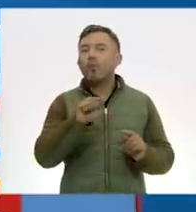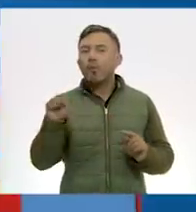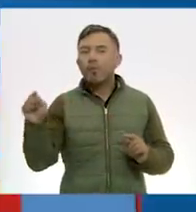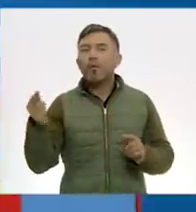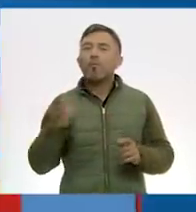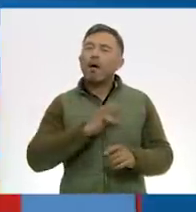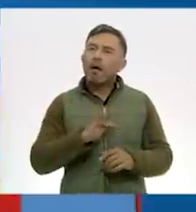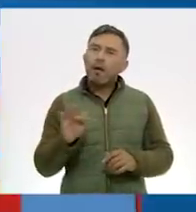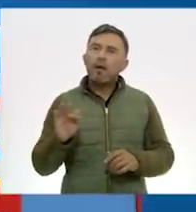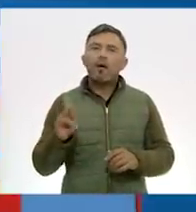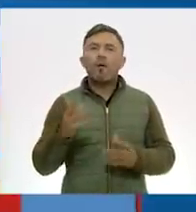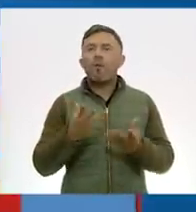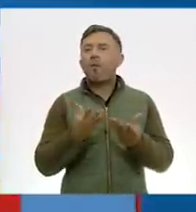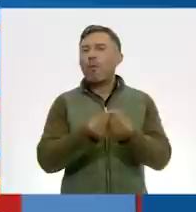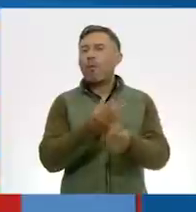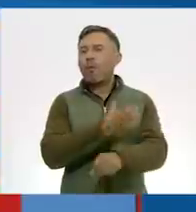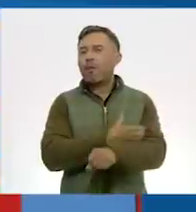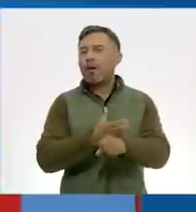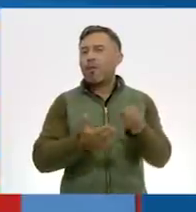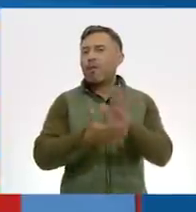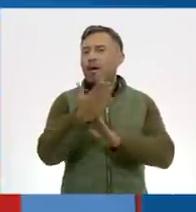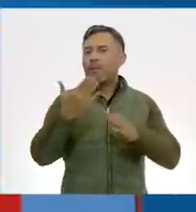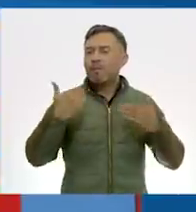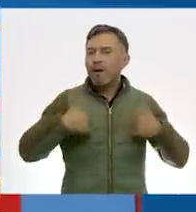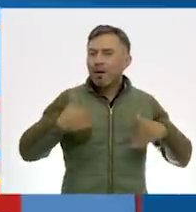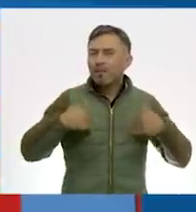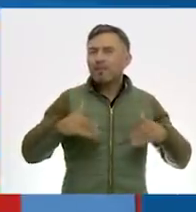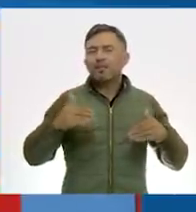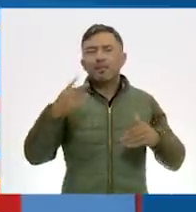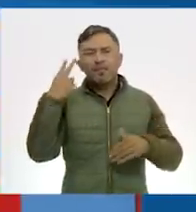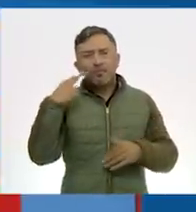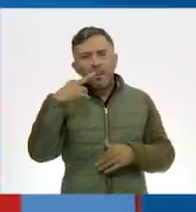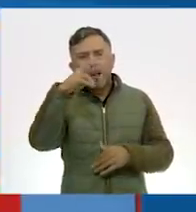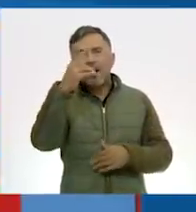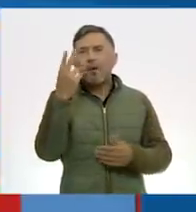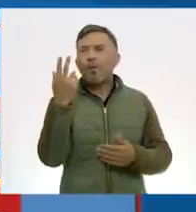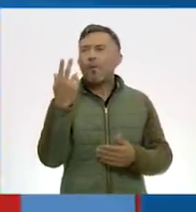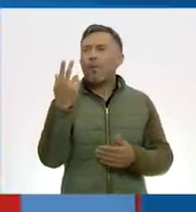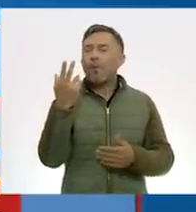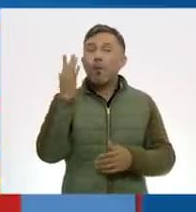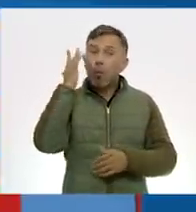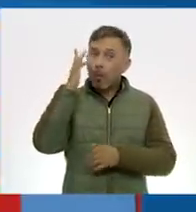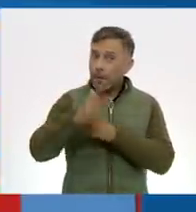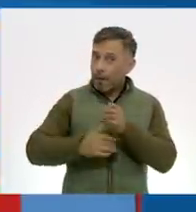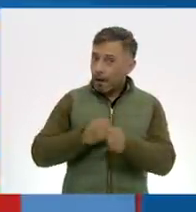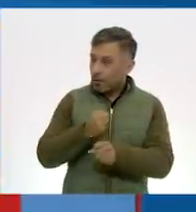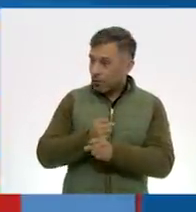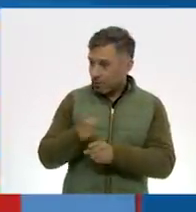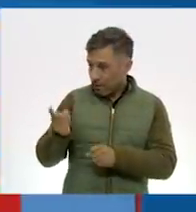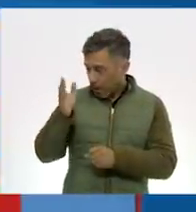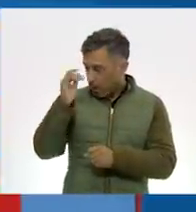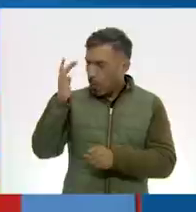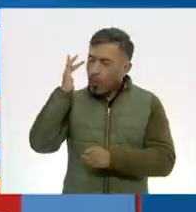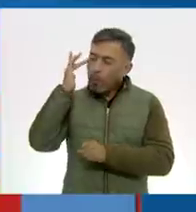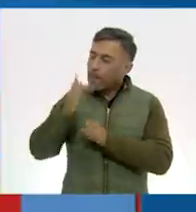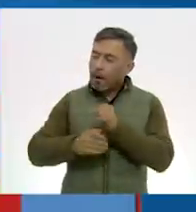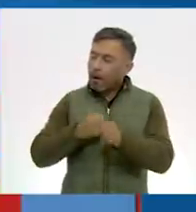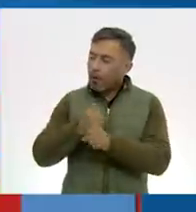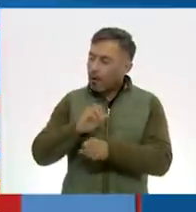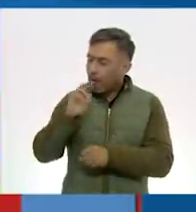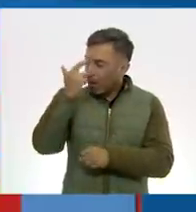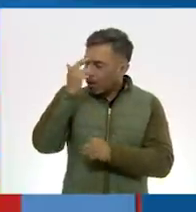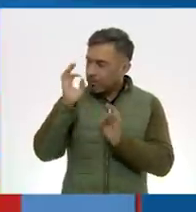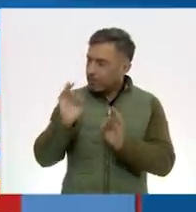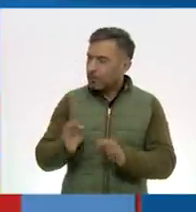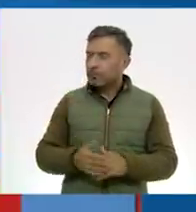los compañeros, alguna excursión, algún cumpleaños. ¿Te acuerdas de algún cumpleaños en especial, María, que hayas